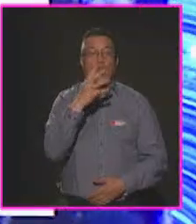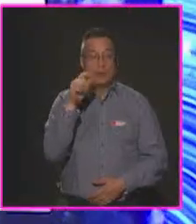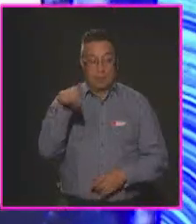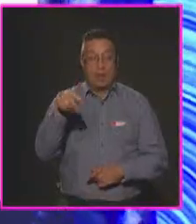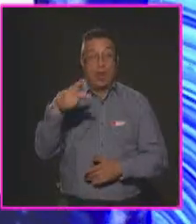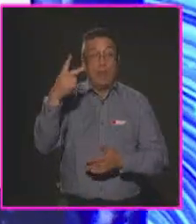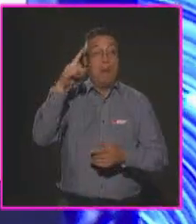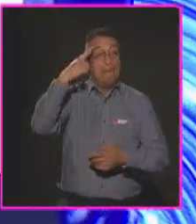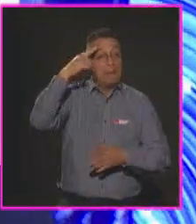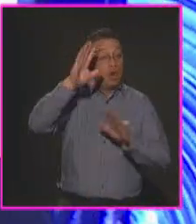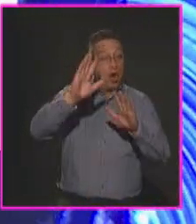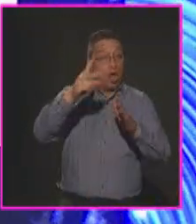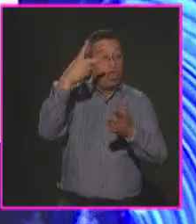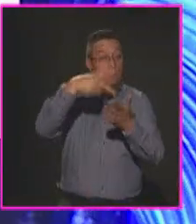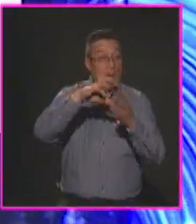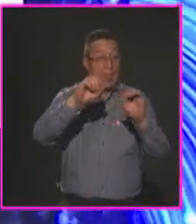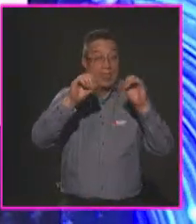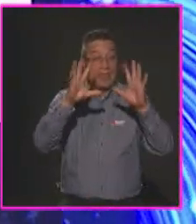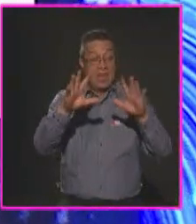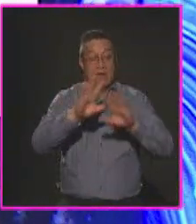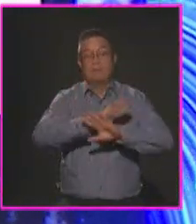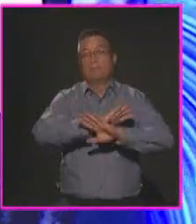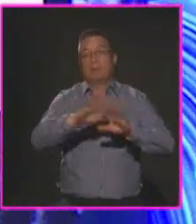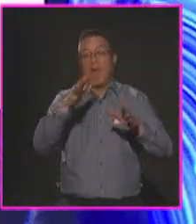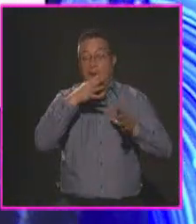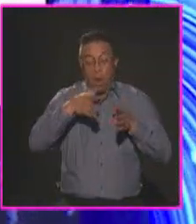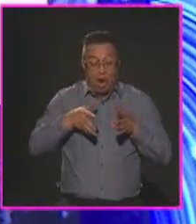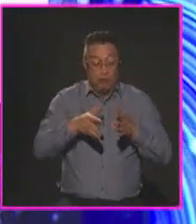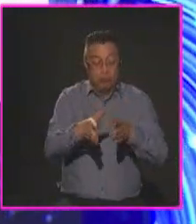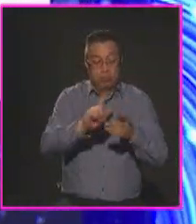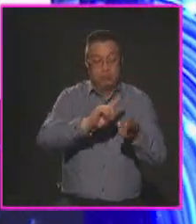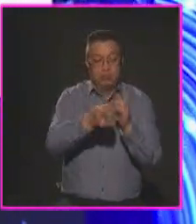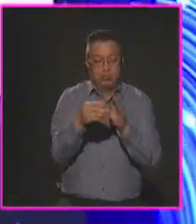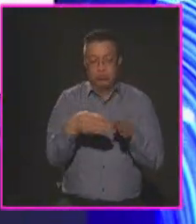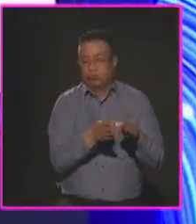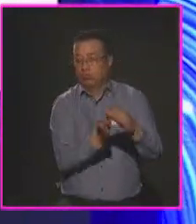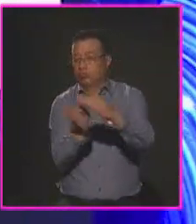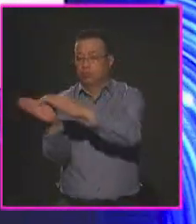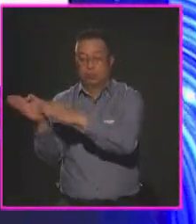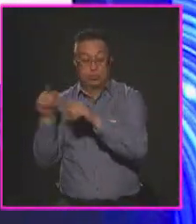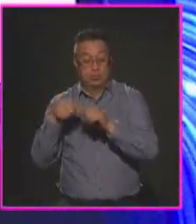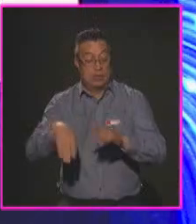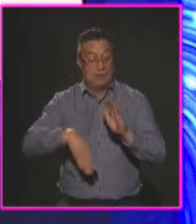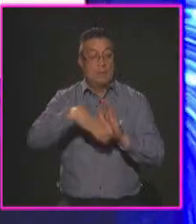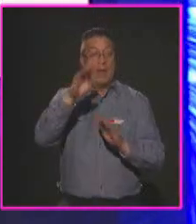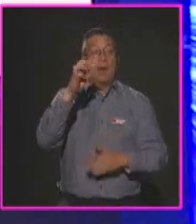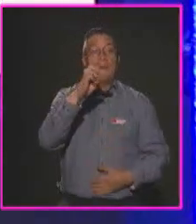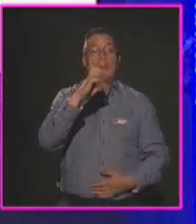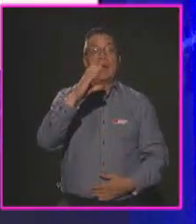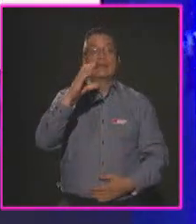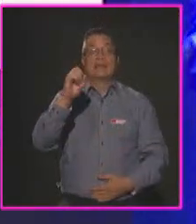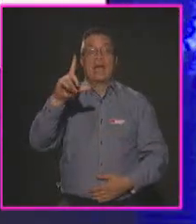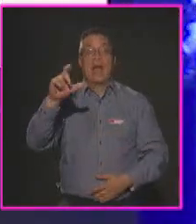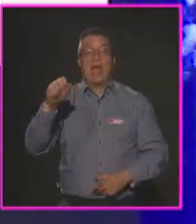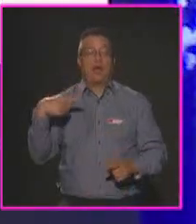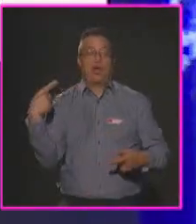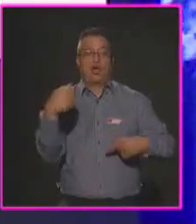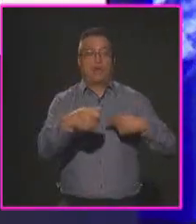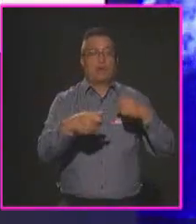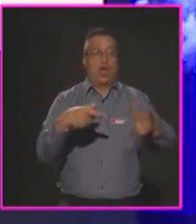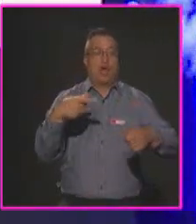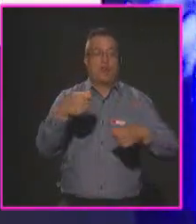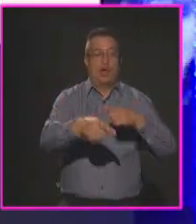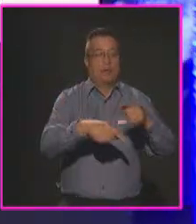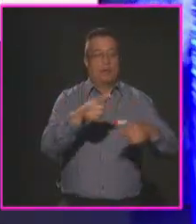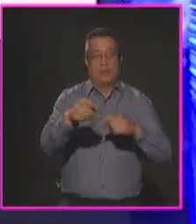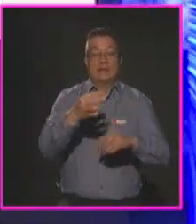pecado. Fue el año en que se desvió totalmente el estero Pintué, empezó el boom de las parcelas de agrado por todos lados con el césped, el peor